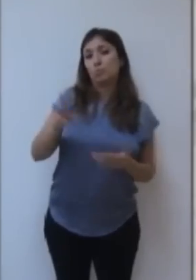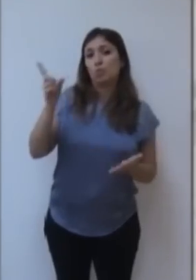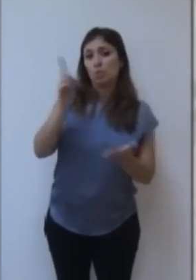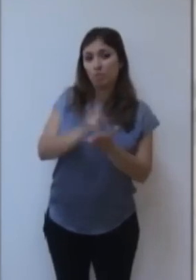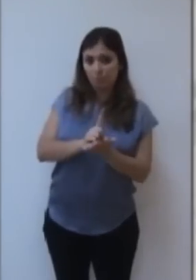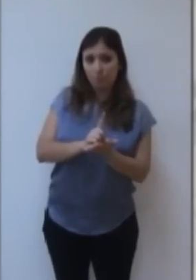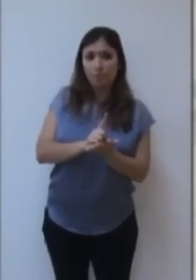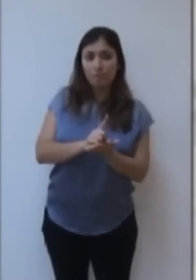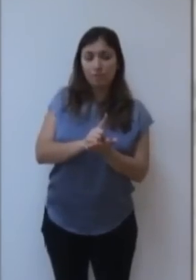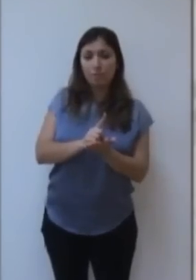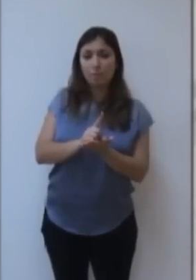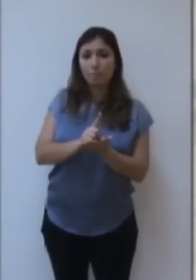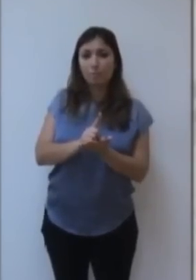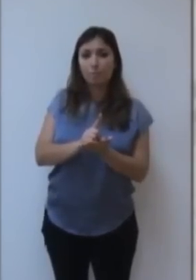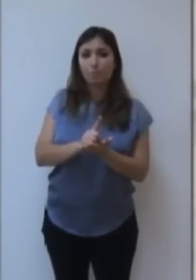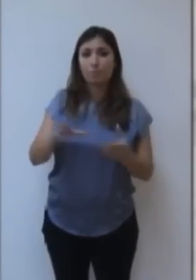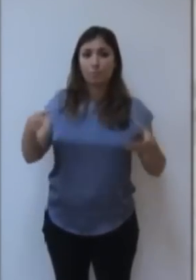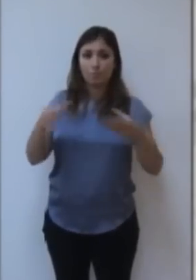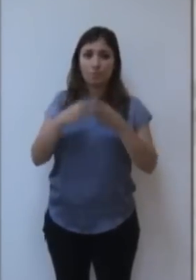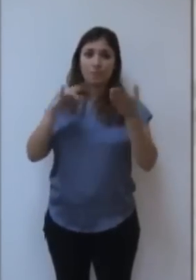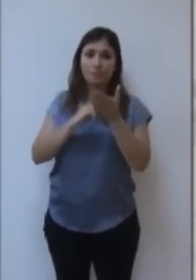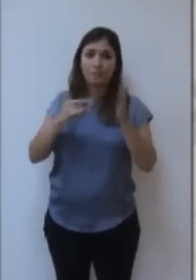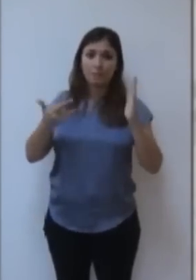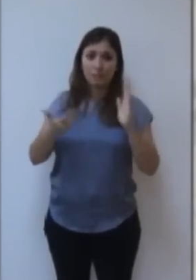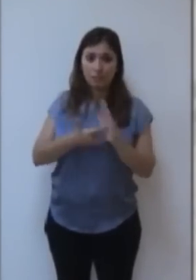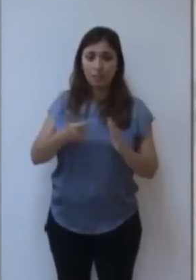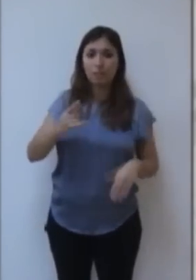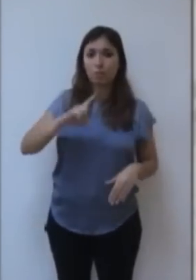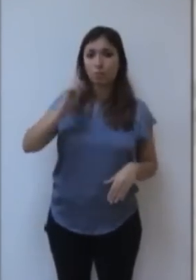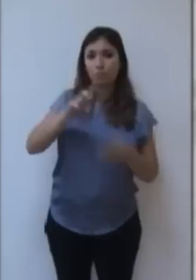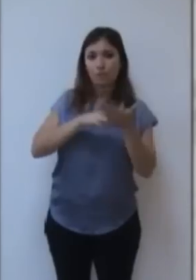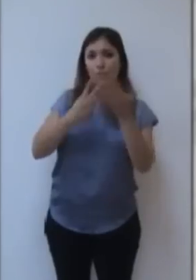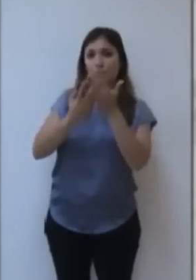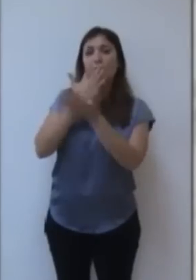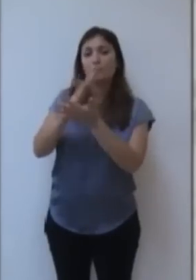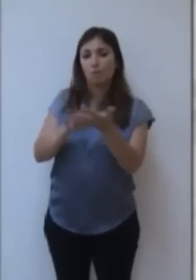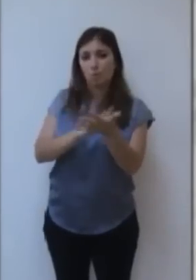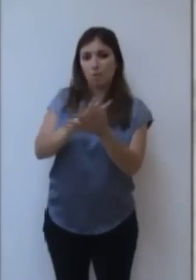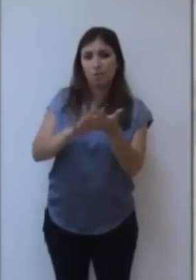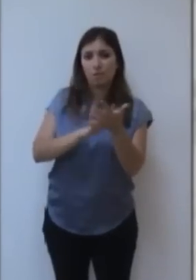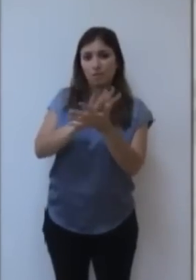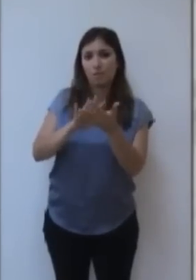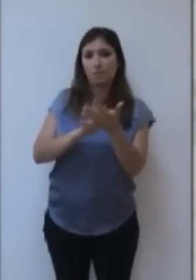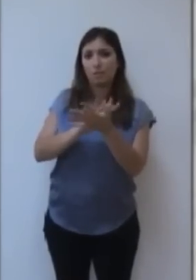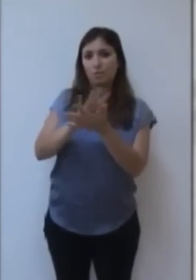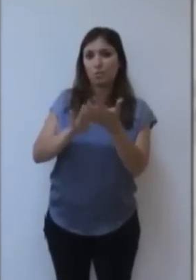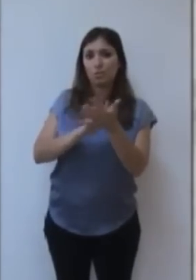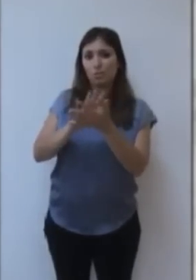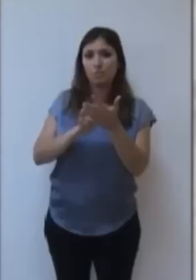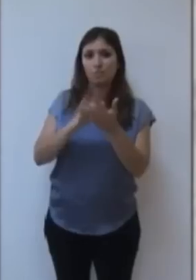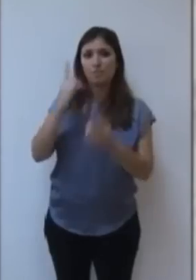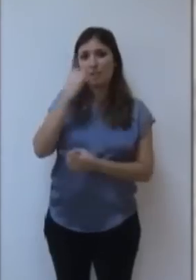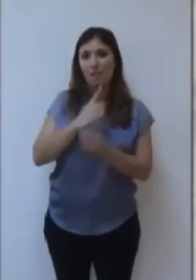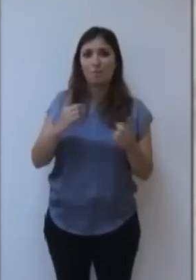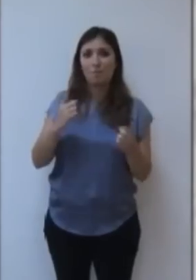pues al equipo técnico, a los intérpretes de lengua de signos que han tenido que tener a veces